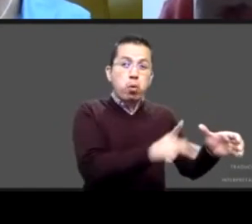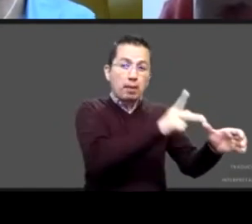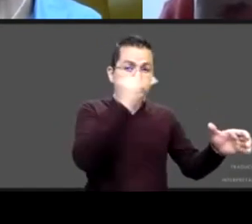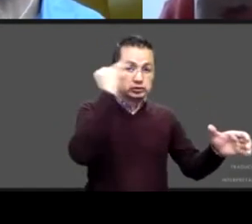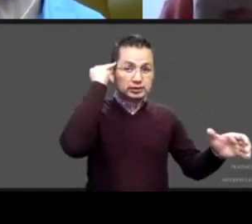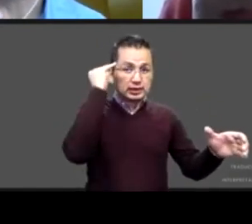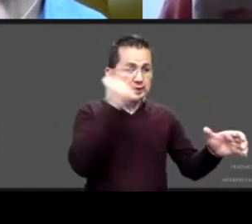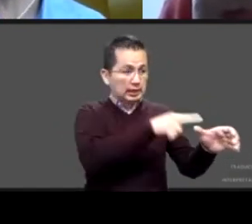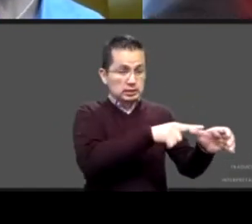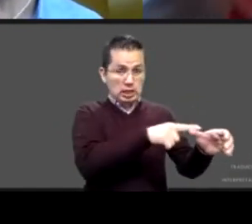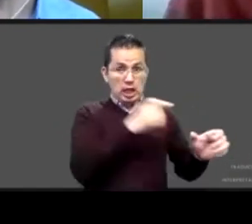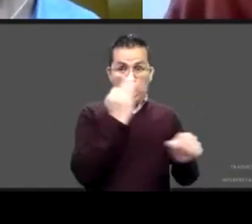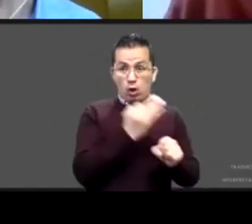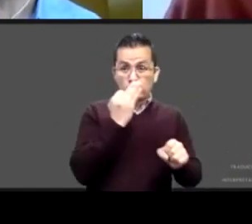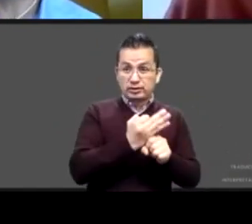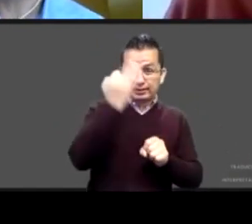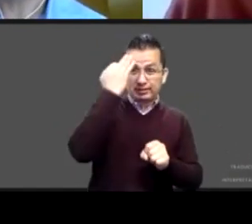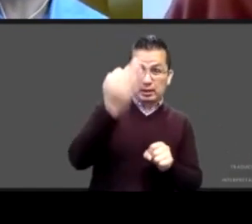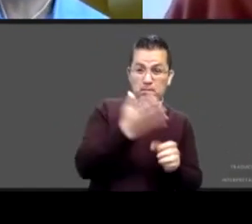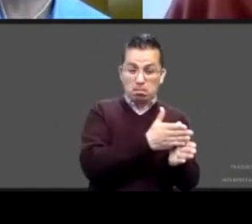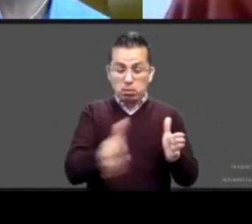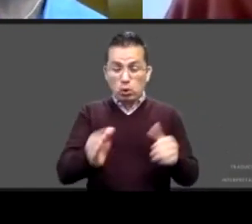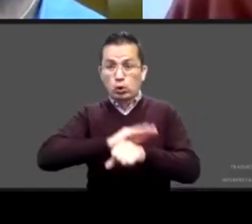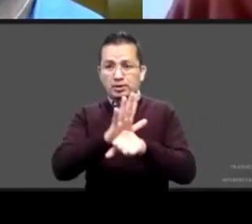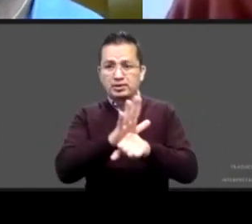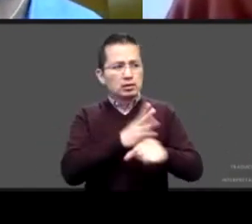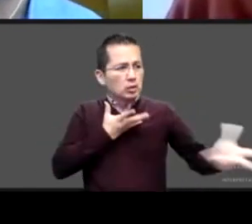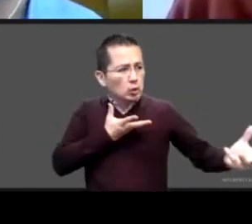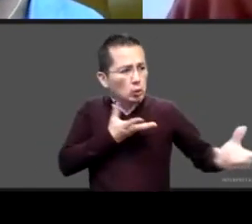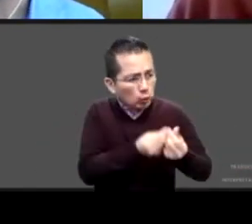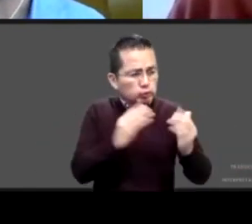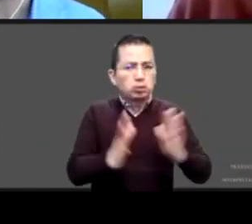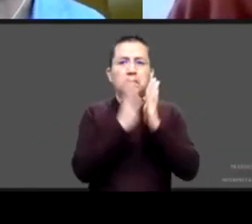de COVID-19? O sea, a lo mejor abundar justamente sobre